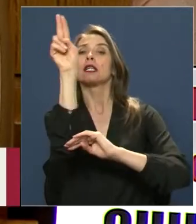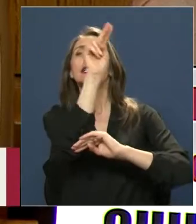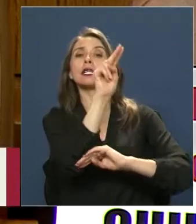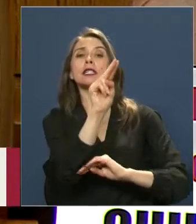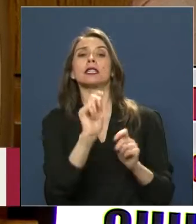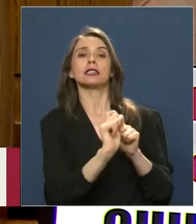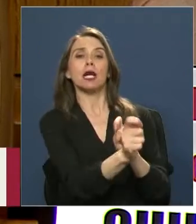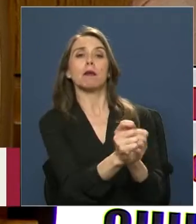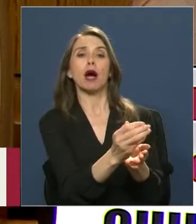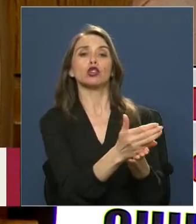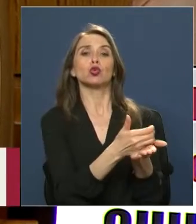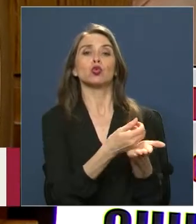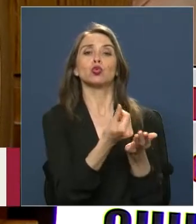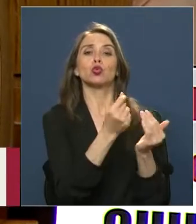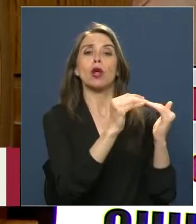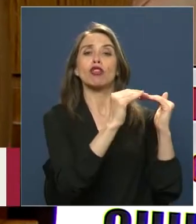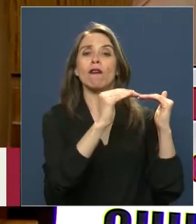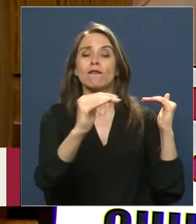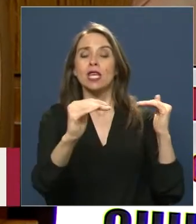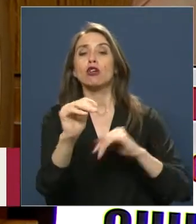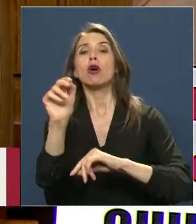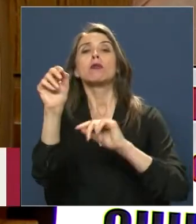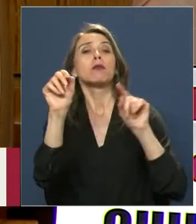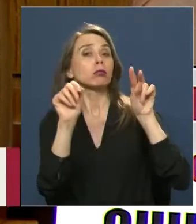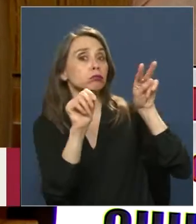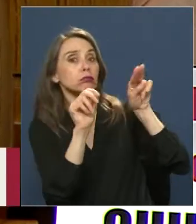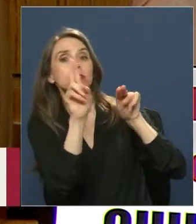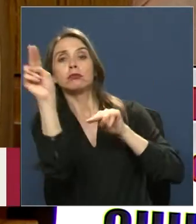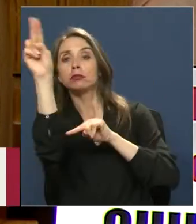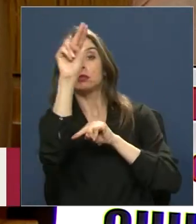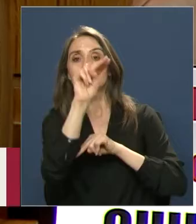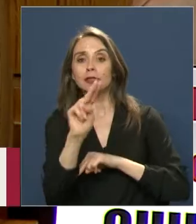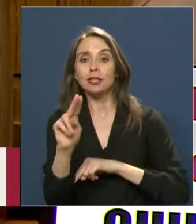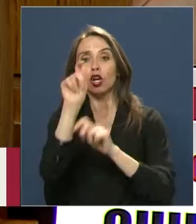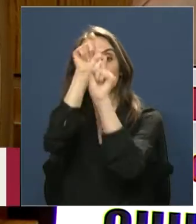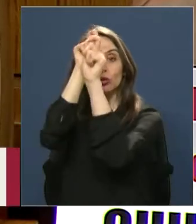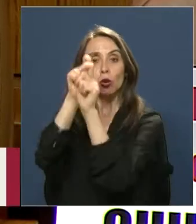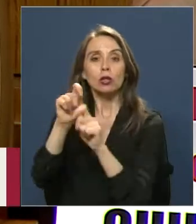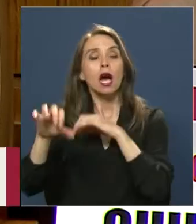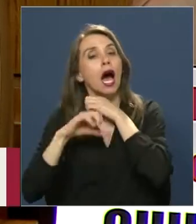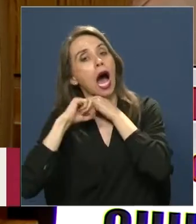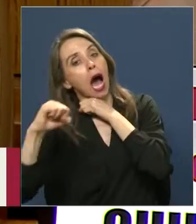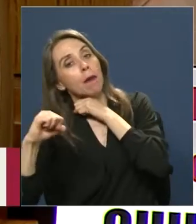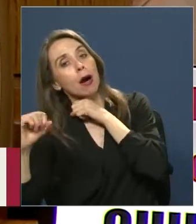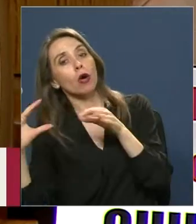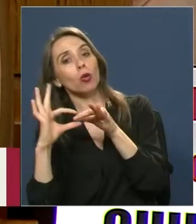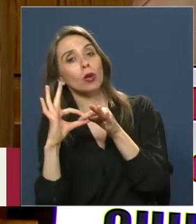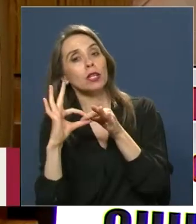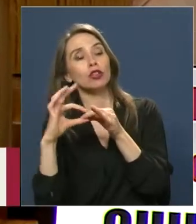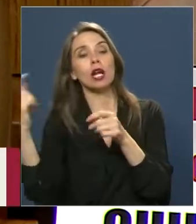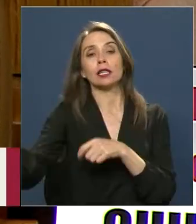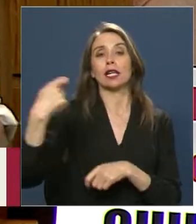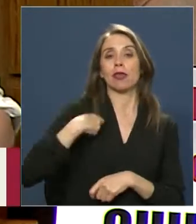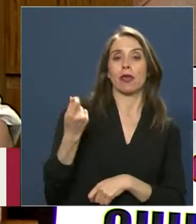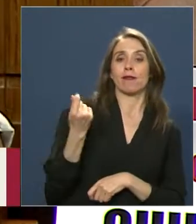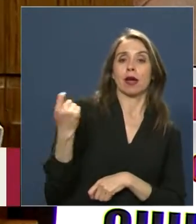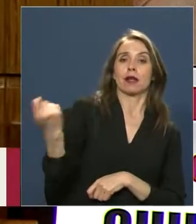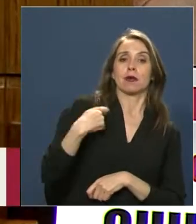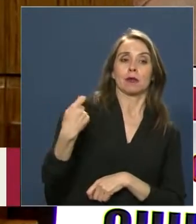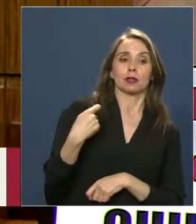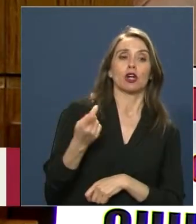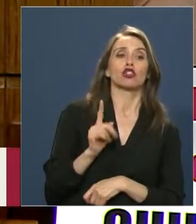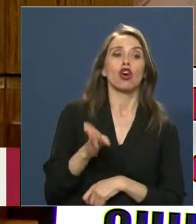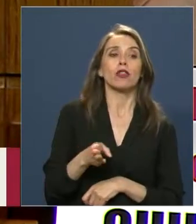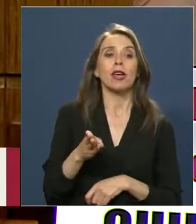fijo, que lo que hacía era que implicaba que el artista quedaba amarrado a un vínculo a su patrocinador, de forma que no